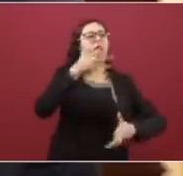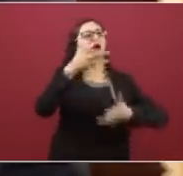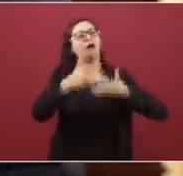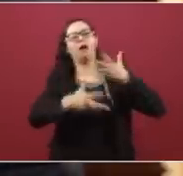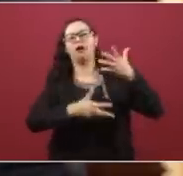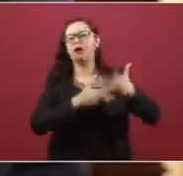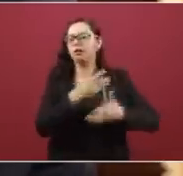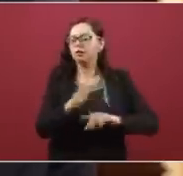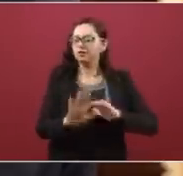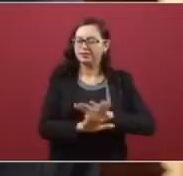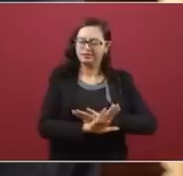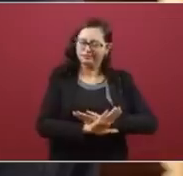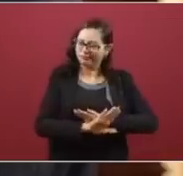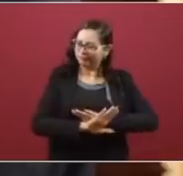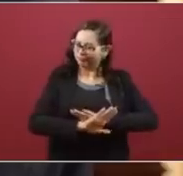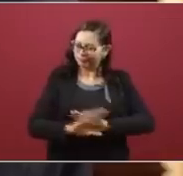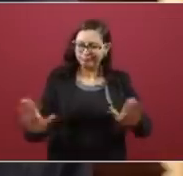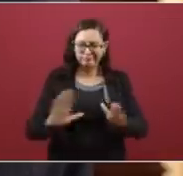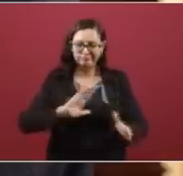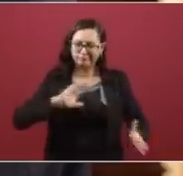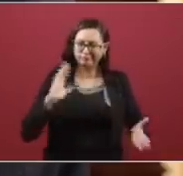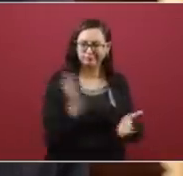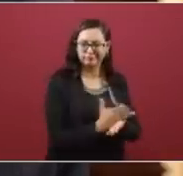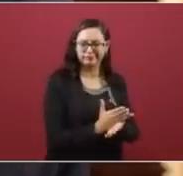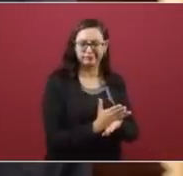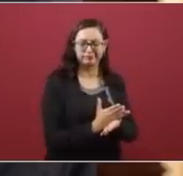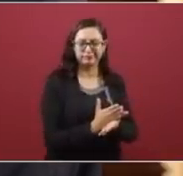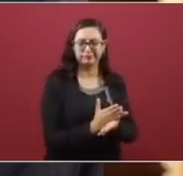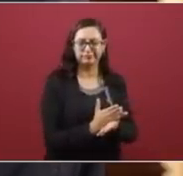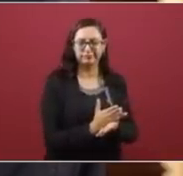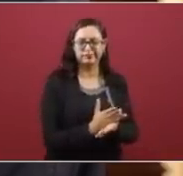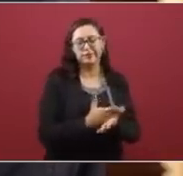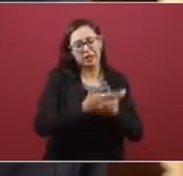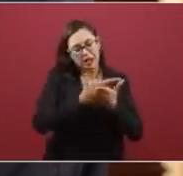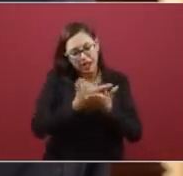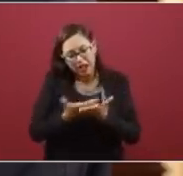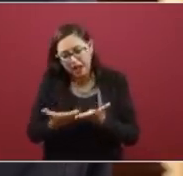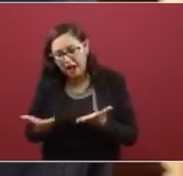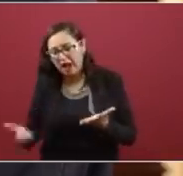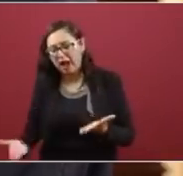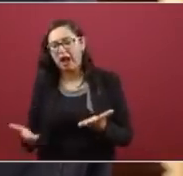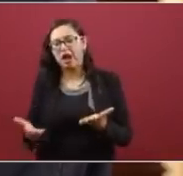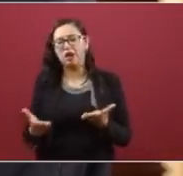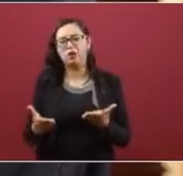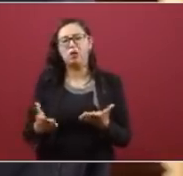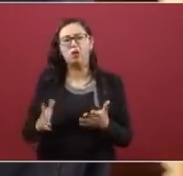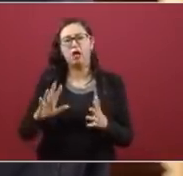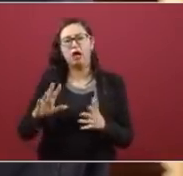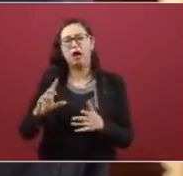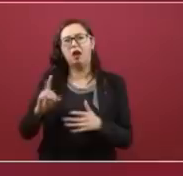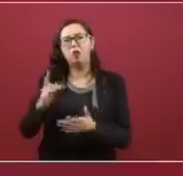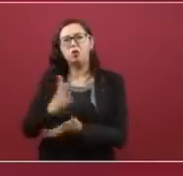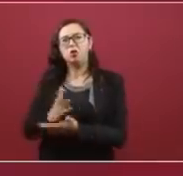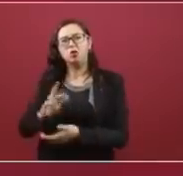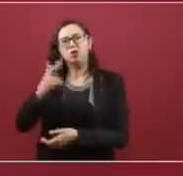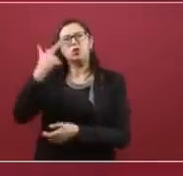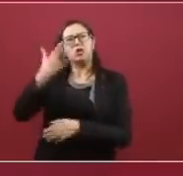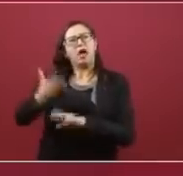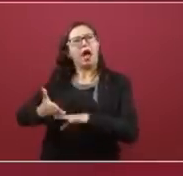se va, este, a volver parte de la anécdota de la historia.